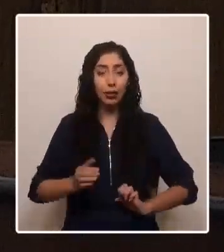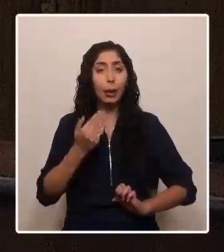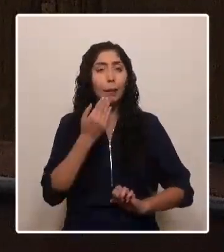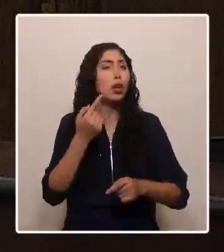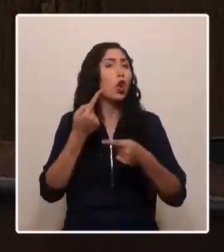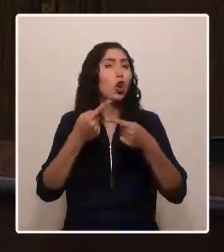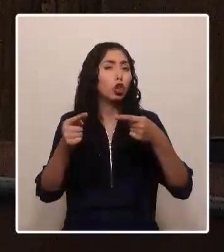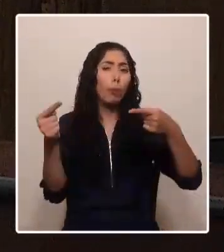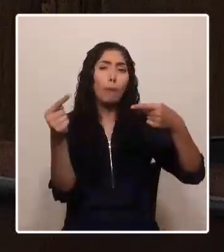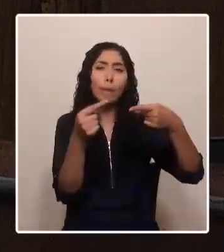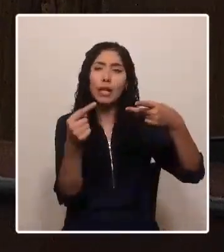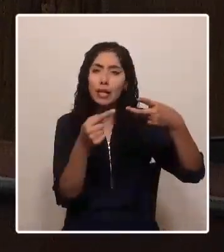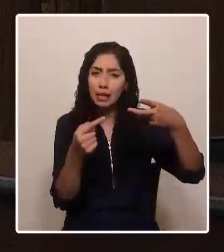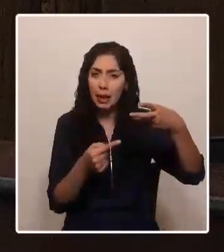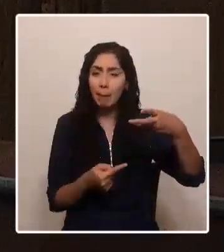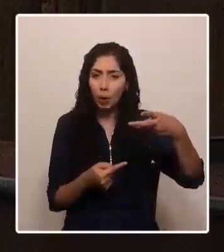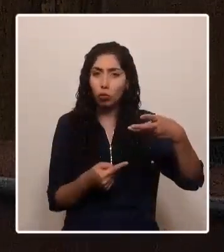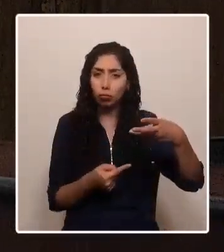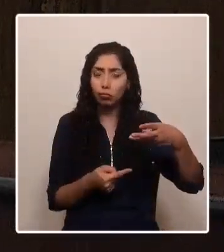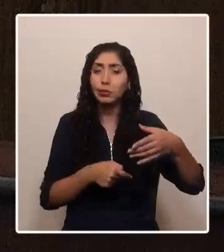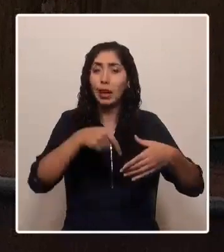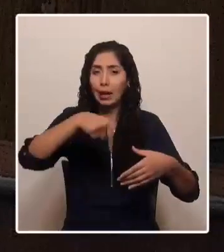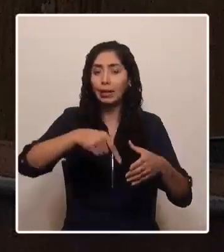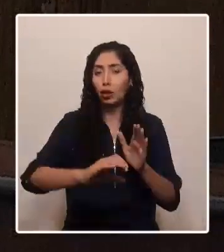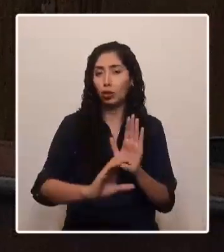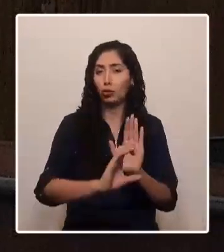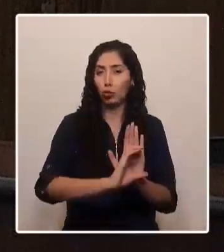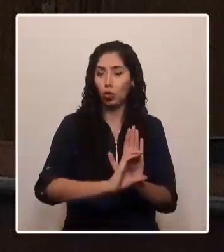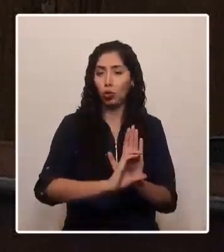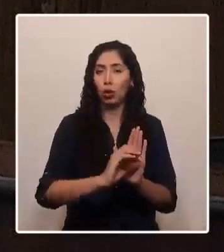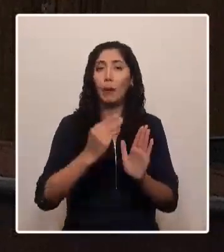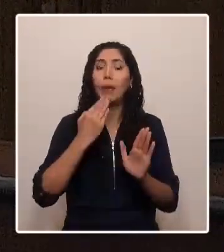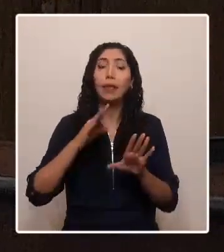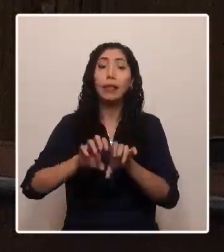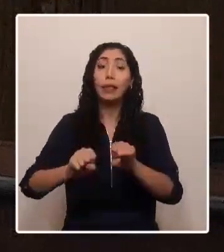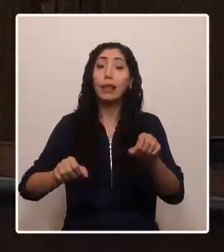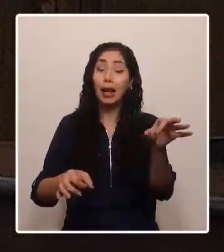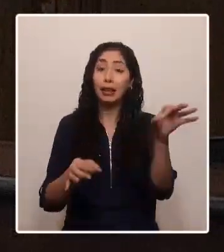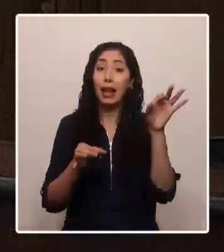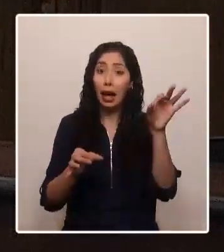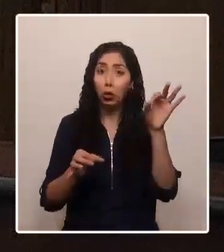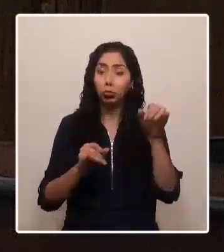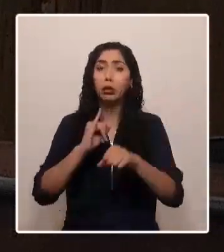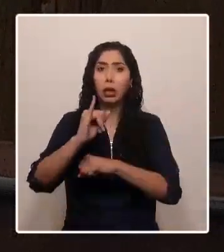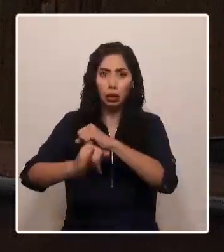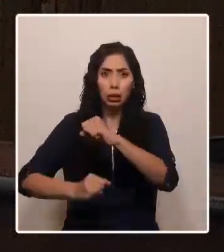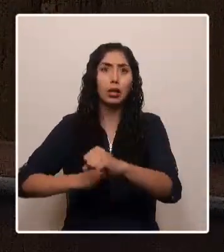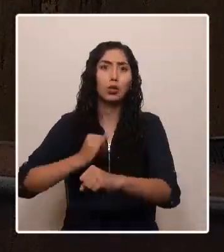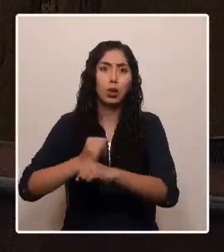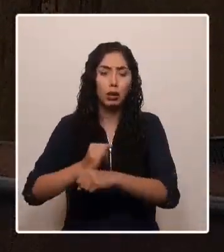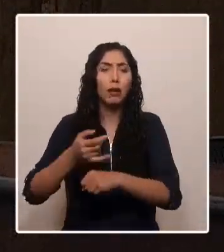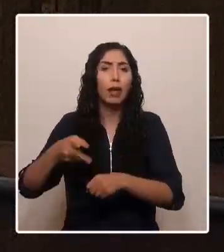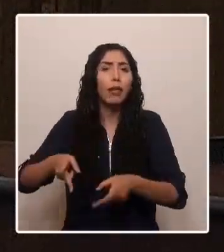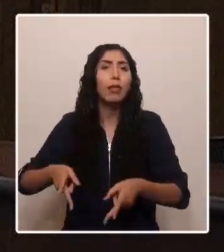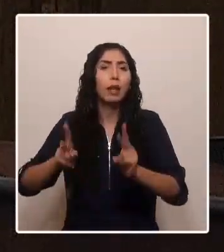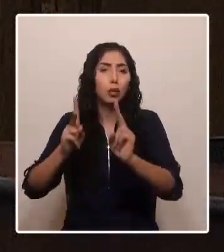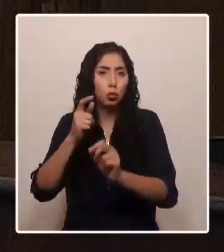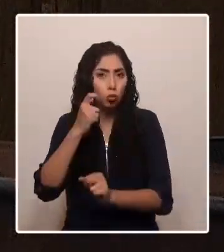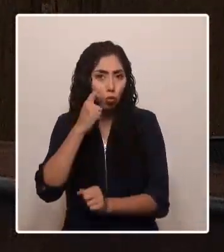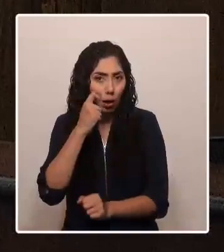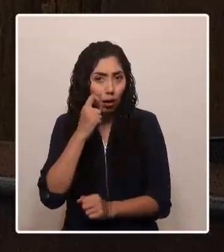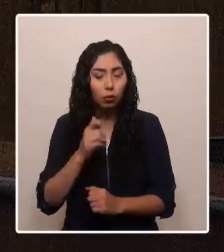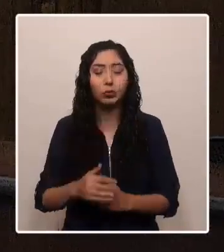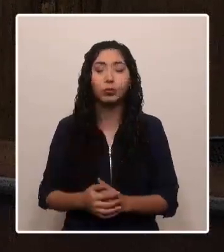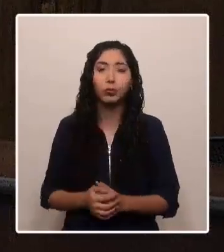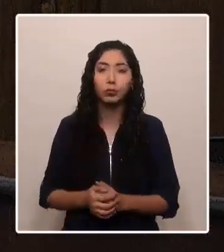derechos establecidos en esta Constitución y tratados e instrumentos del derecho internacional de los derechos humanos.